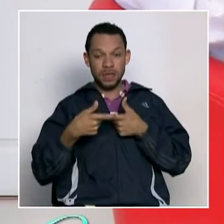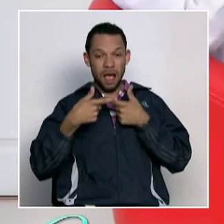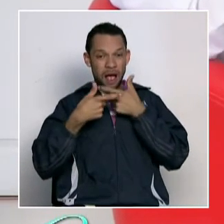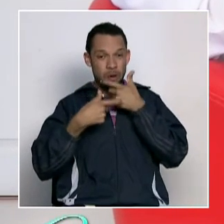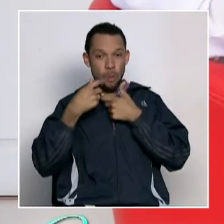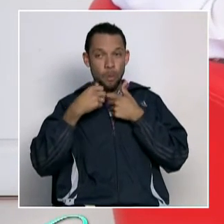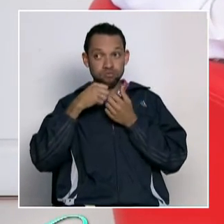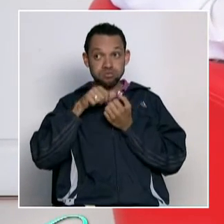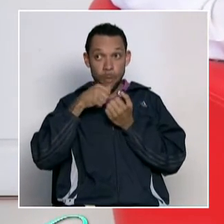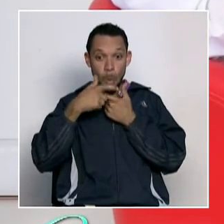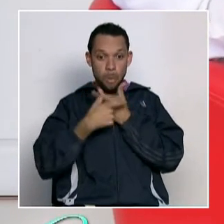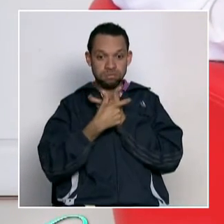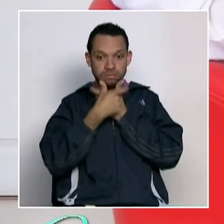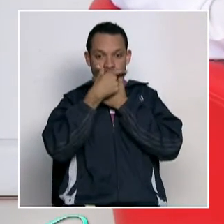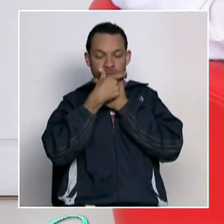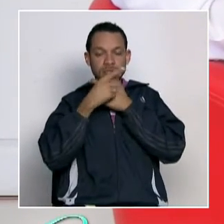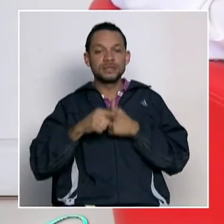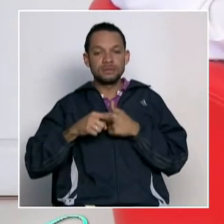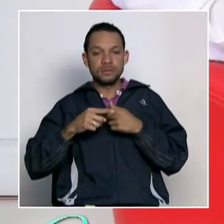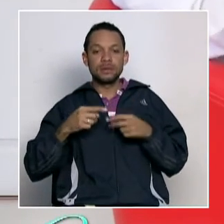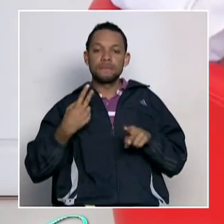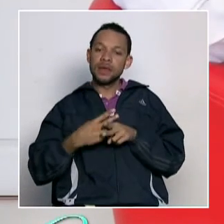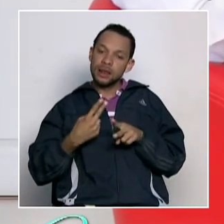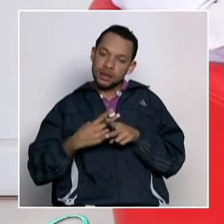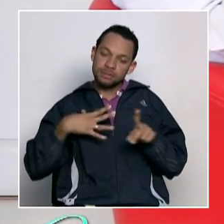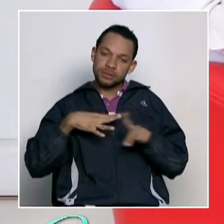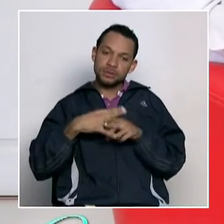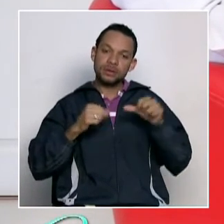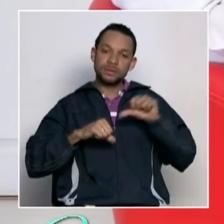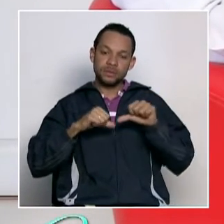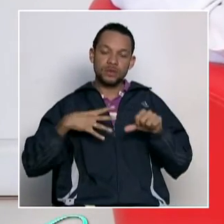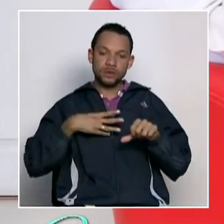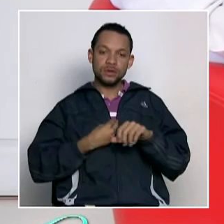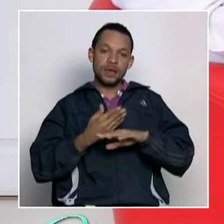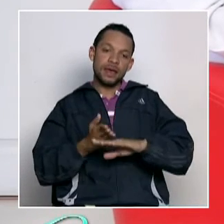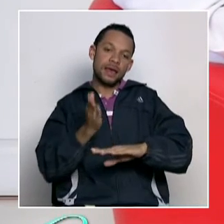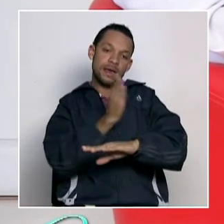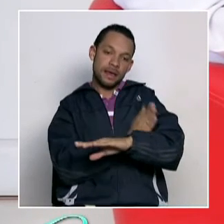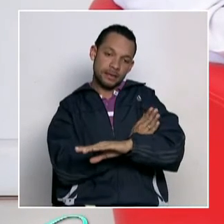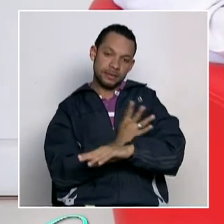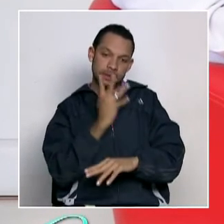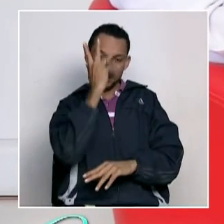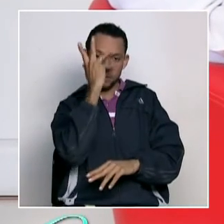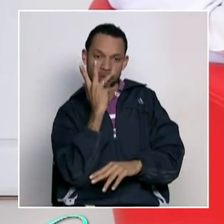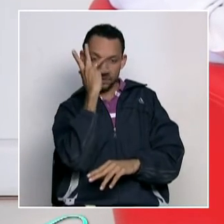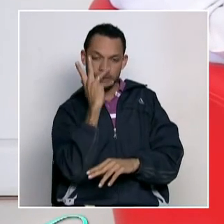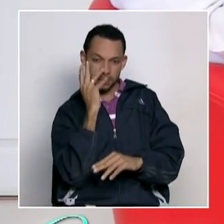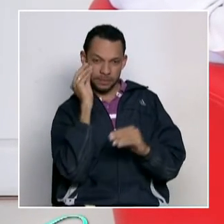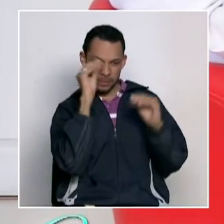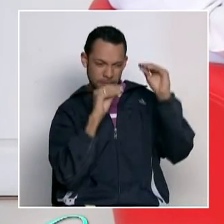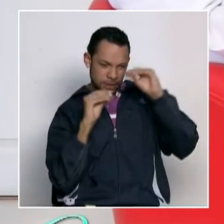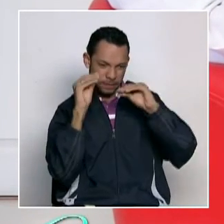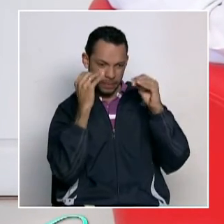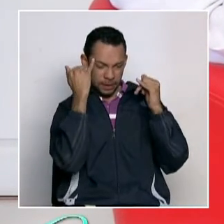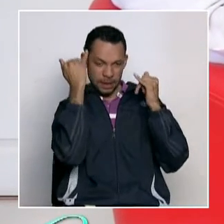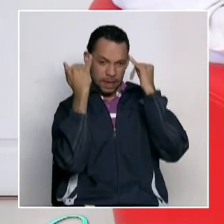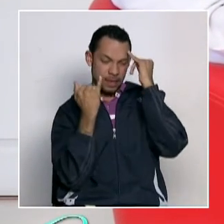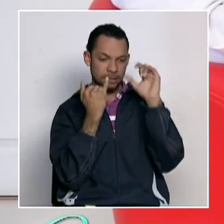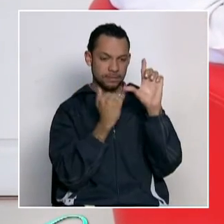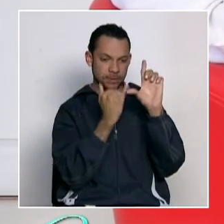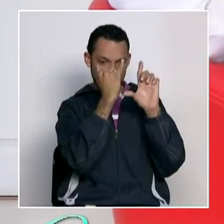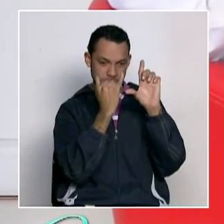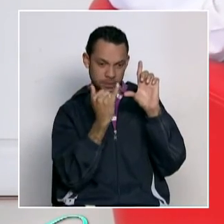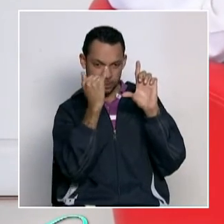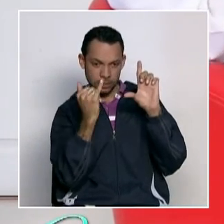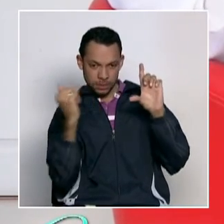acrílicos que utilizamos en odontología también son tóxicos. Por eso hay que hacer un plan de tratamiento serio y adecuado, porque